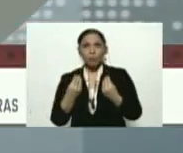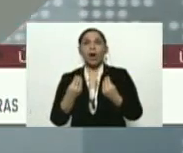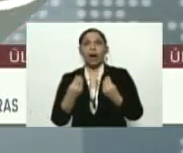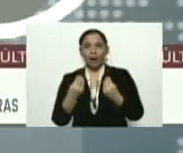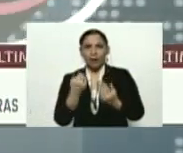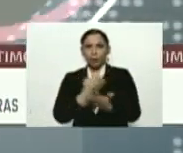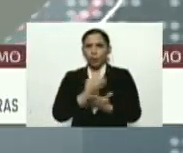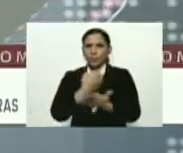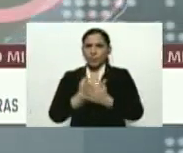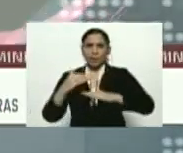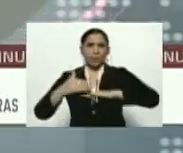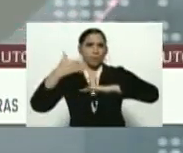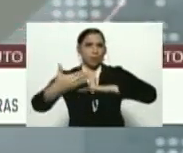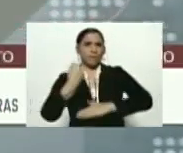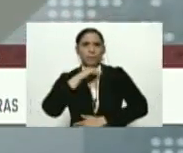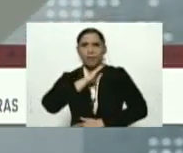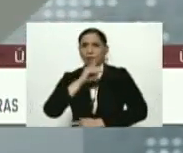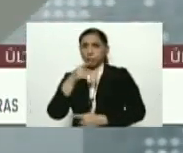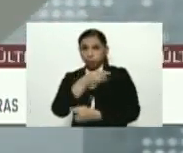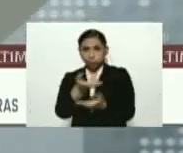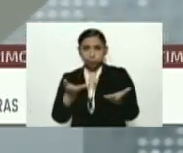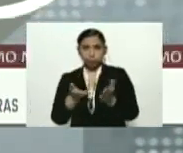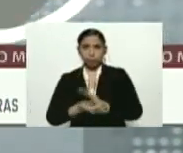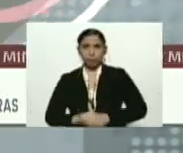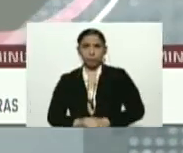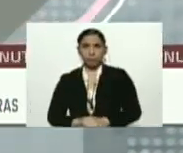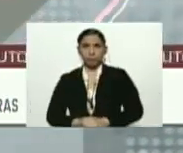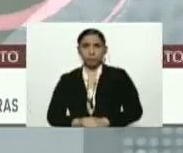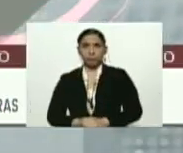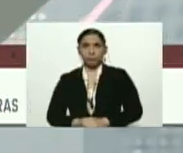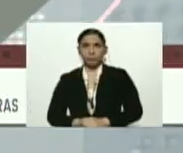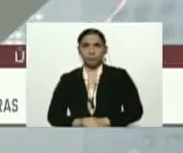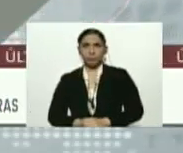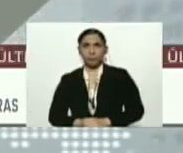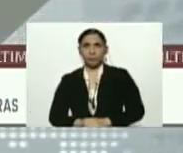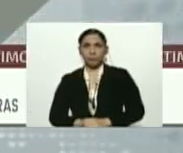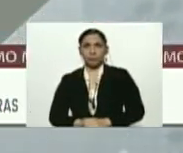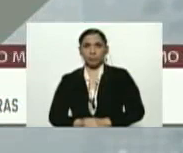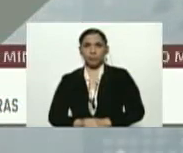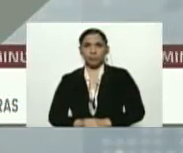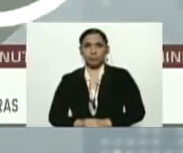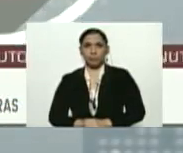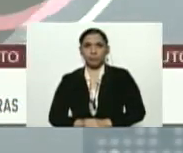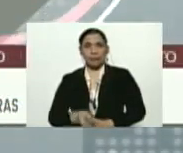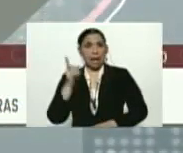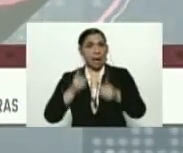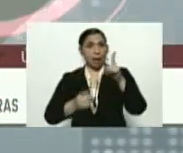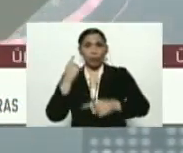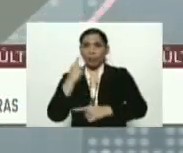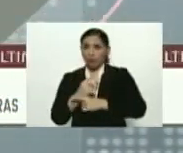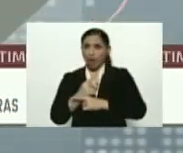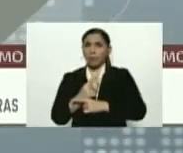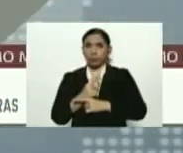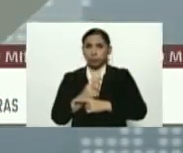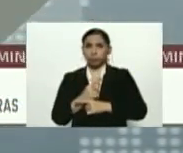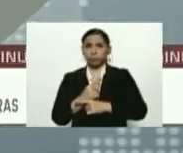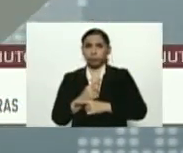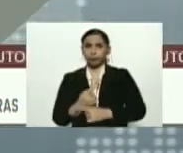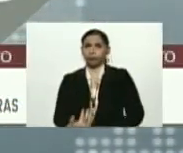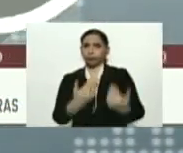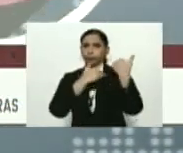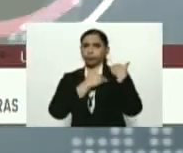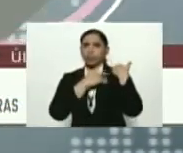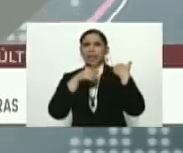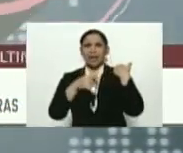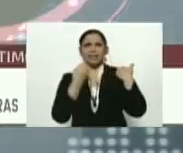post-pandemia. Y allí, ¿de qué se hablaba? De una nueva economía. Y algo debe servir esta pandemia, que ha sido de